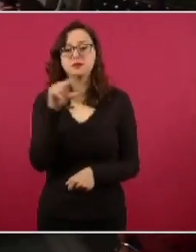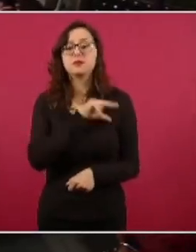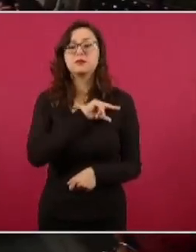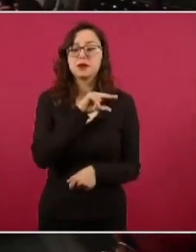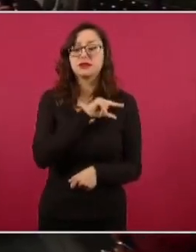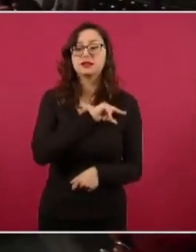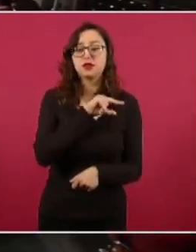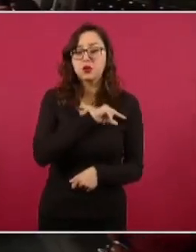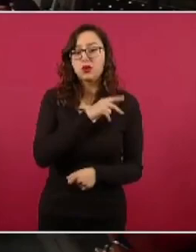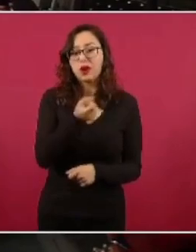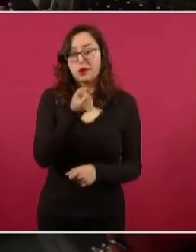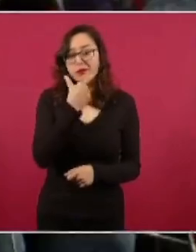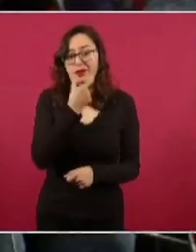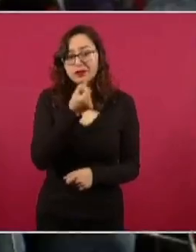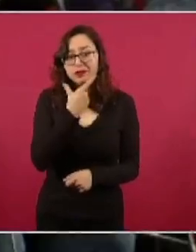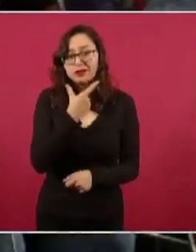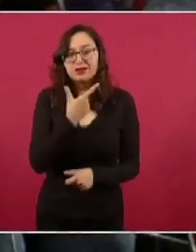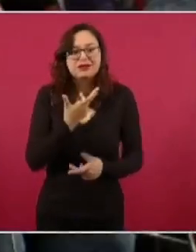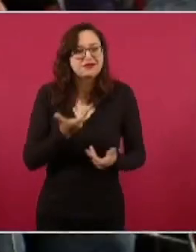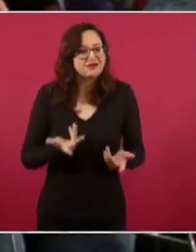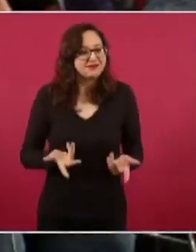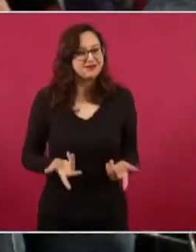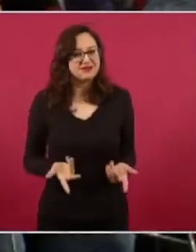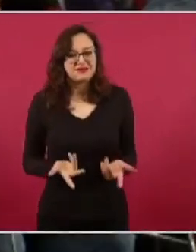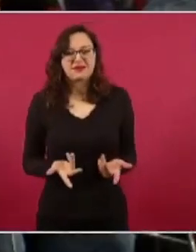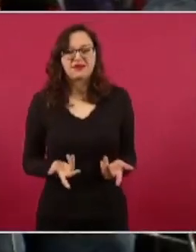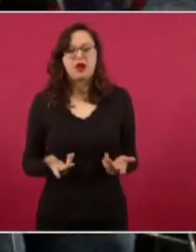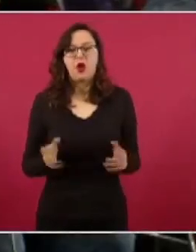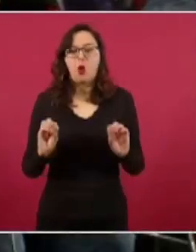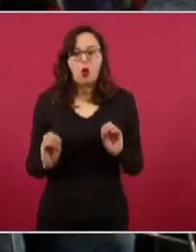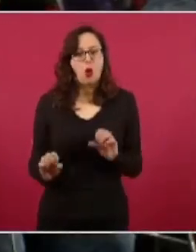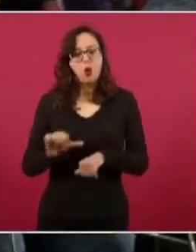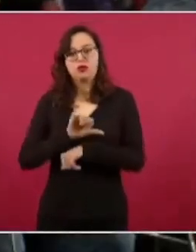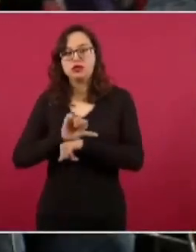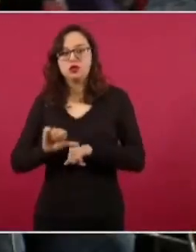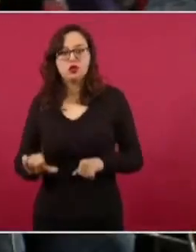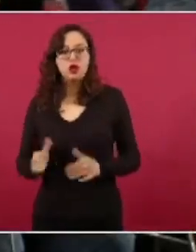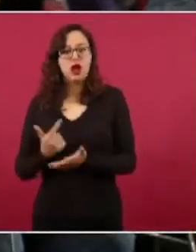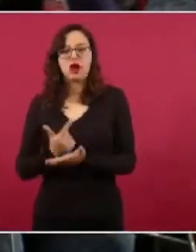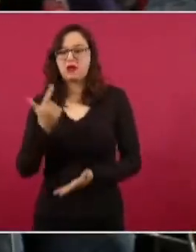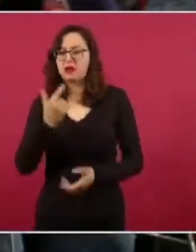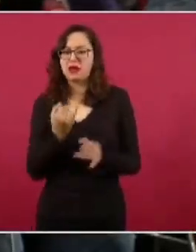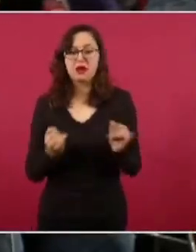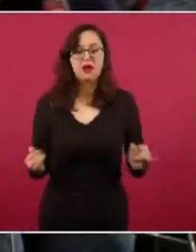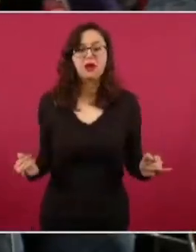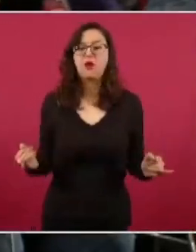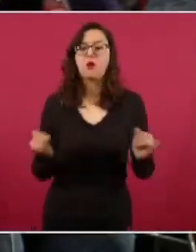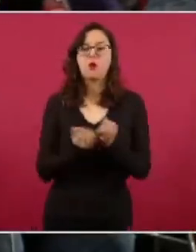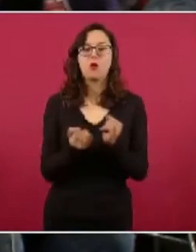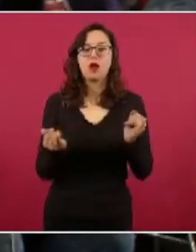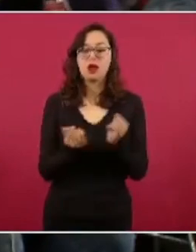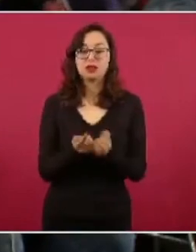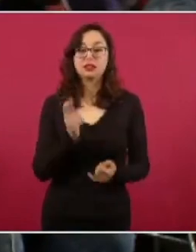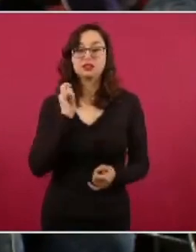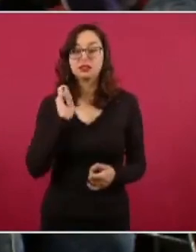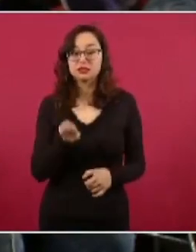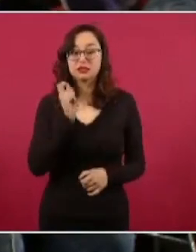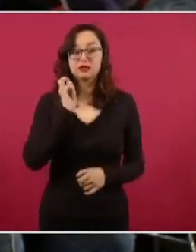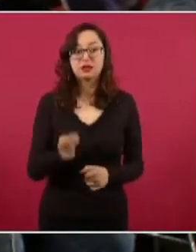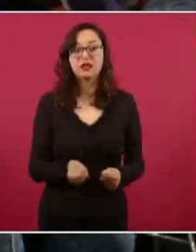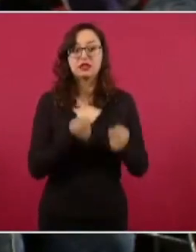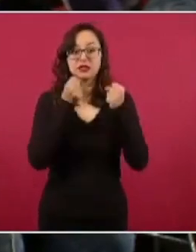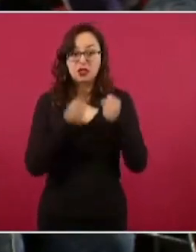les dan las medicinas para esa gripe, lo mismo que si tienen una cirugía mayor. Es decir, es un seguro de amplia cobertura,